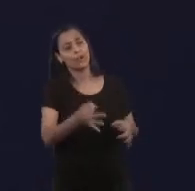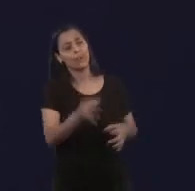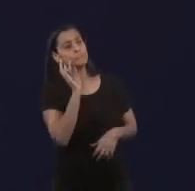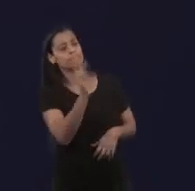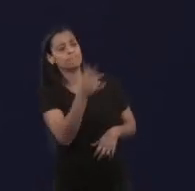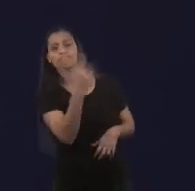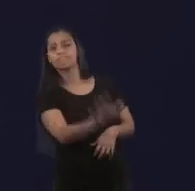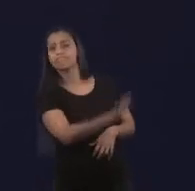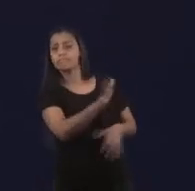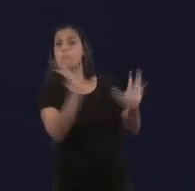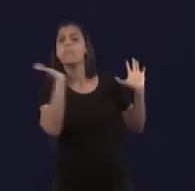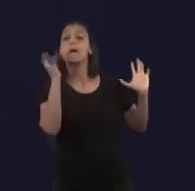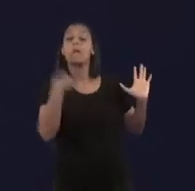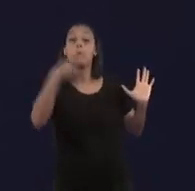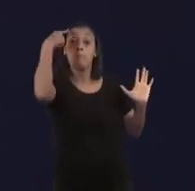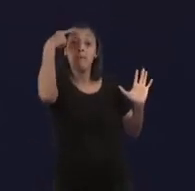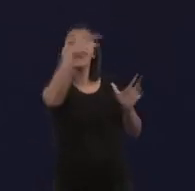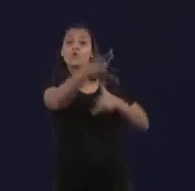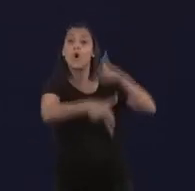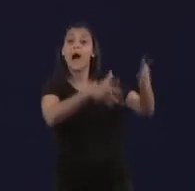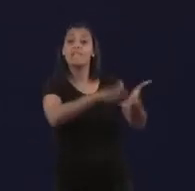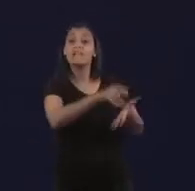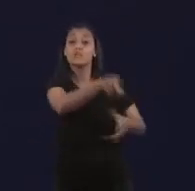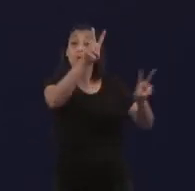que se refirió a que